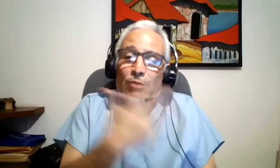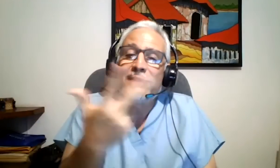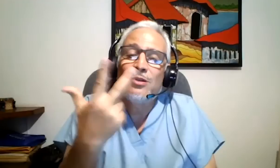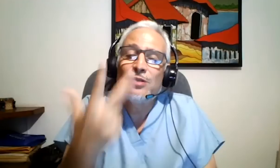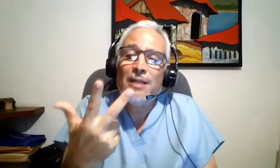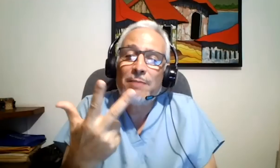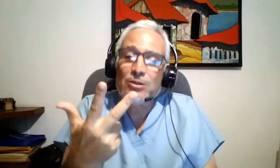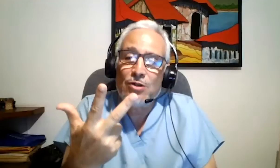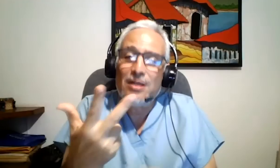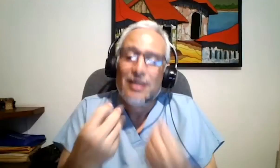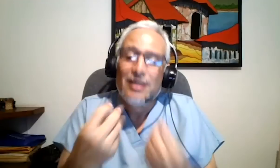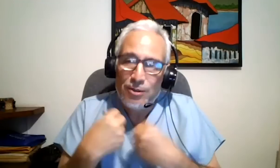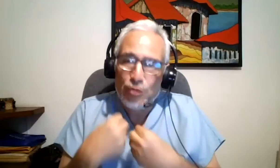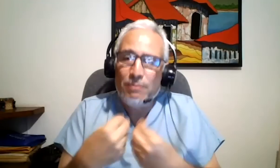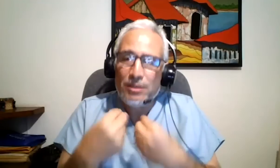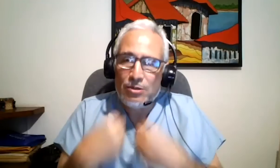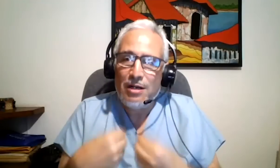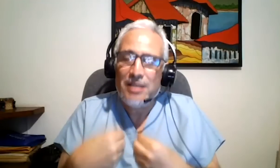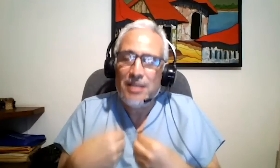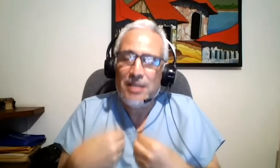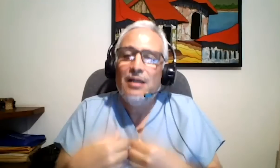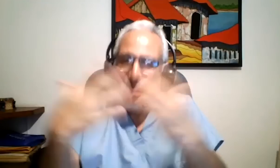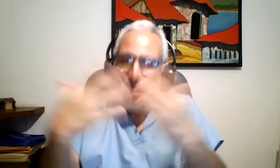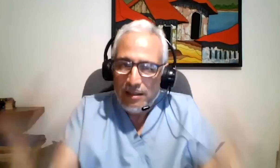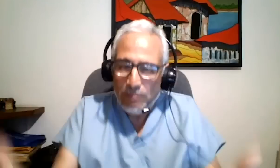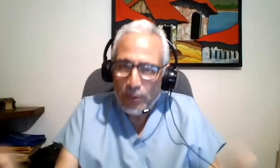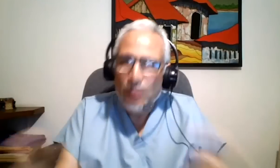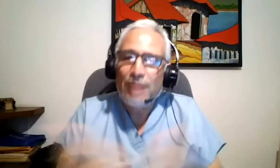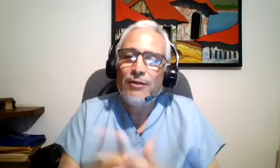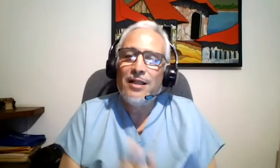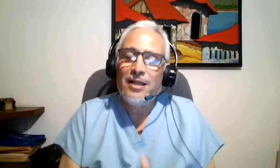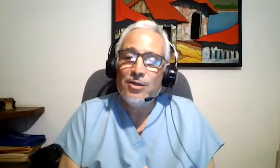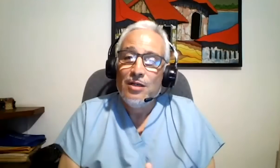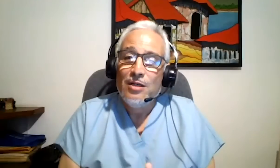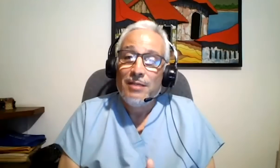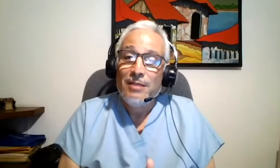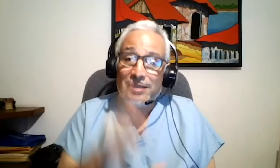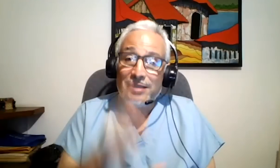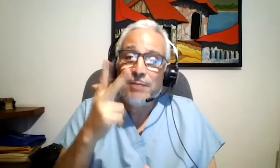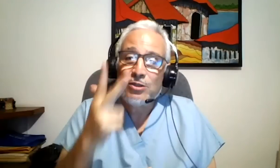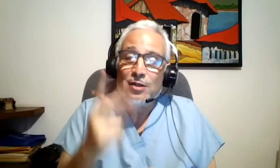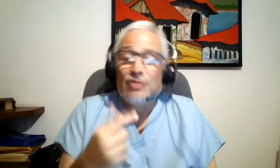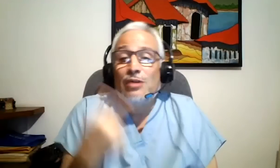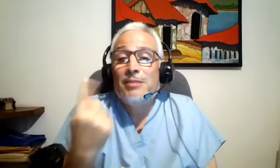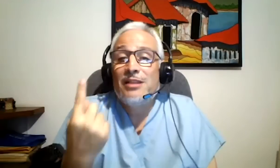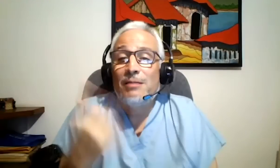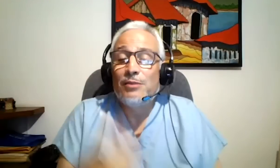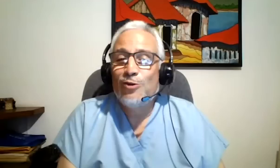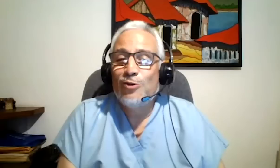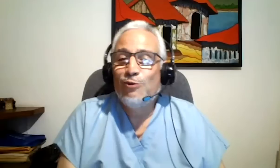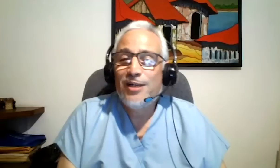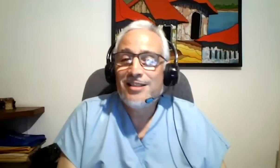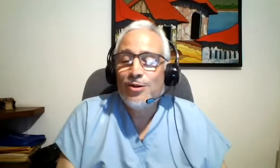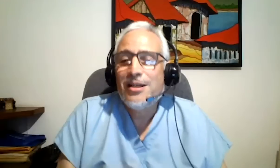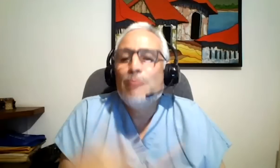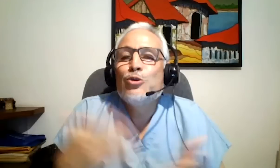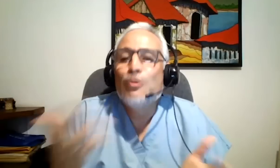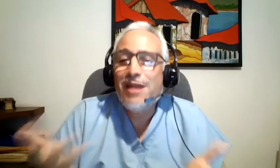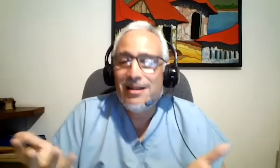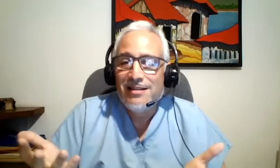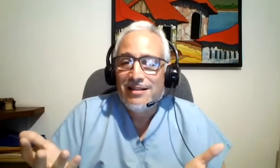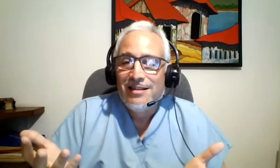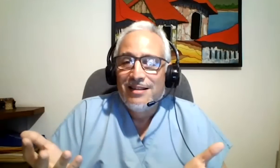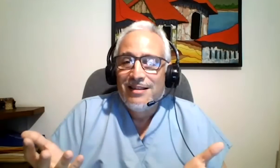la semana pasada, fallecieron 3 personas que yo personalmente puedo dar fe de ello, ¿verdad? 3 personas solamente reportaron un fallecido, y